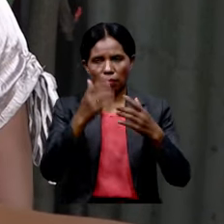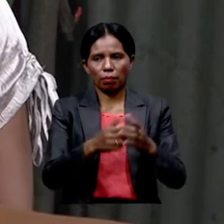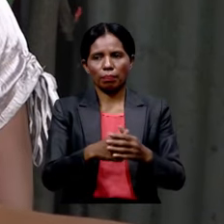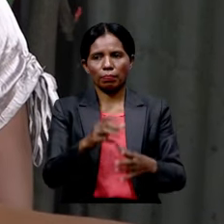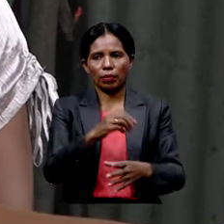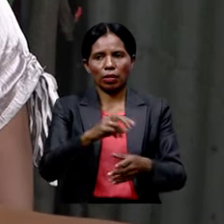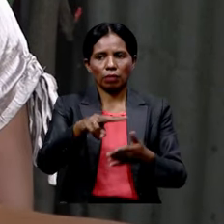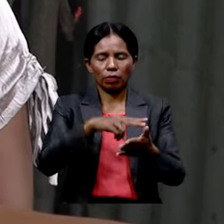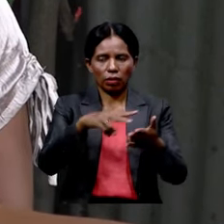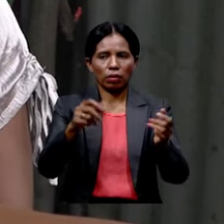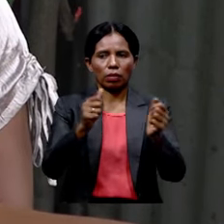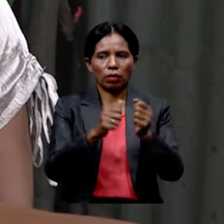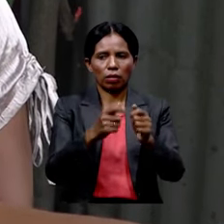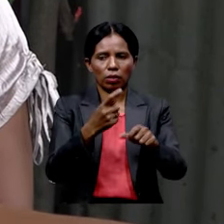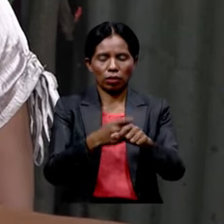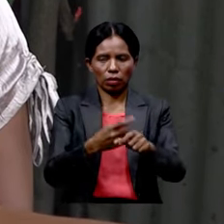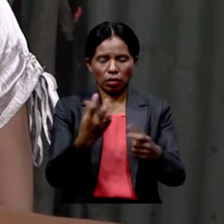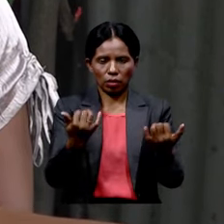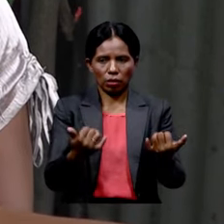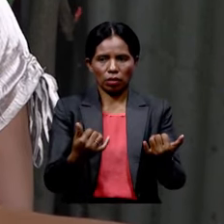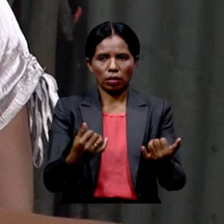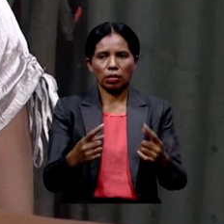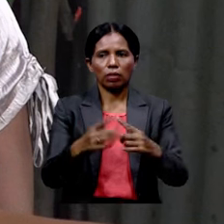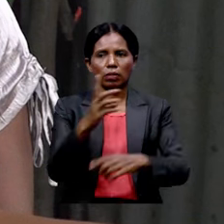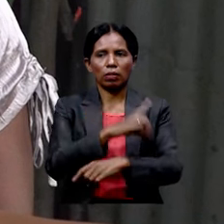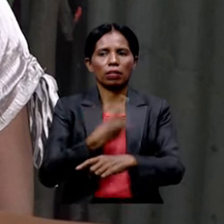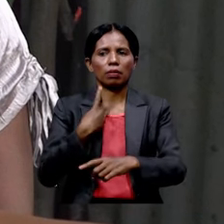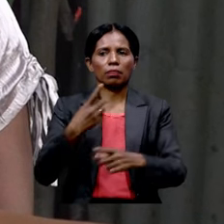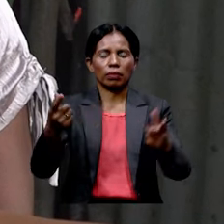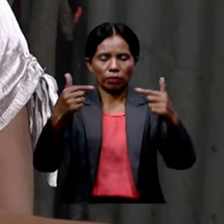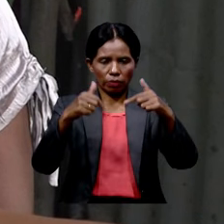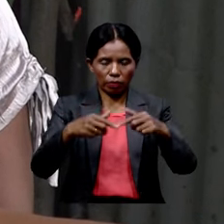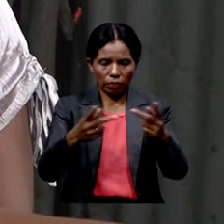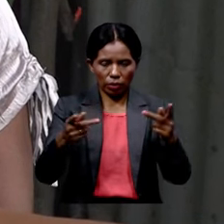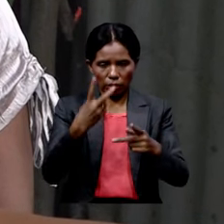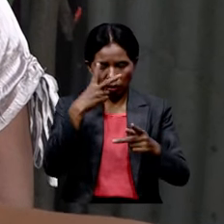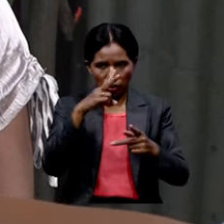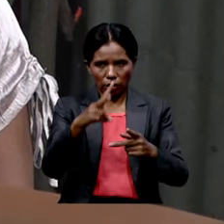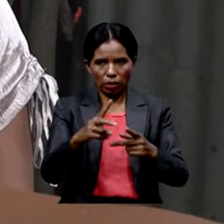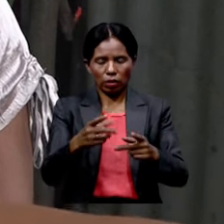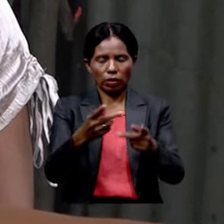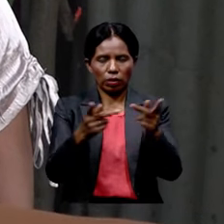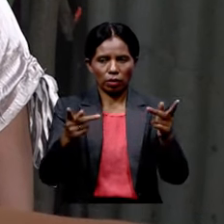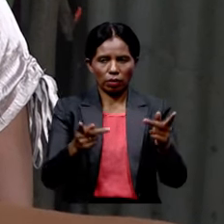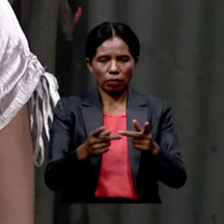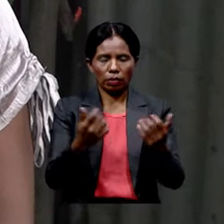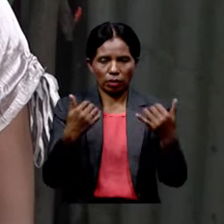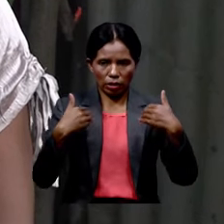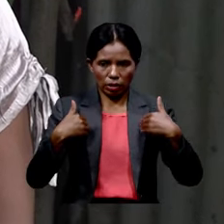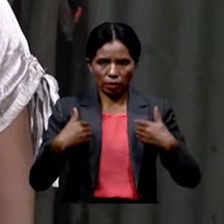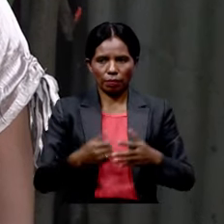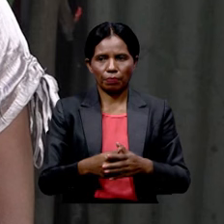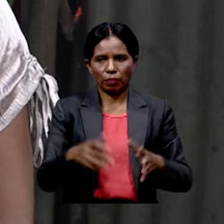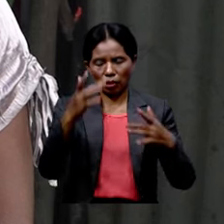actos violencia con esto sangre nebe enfrenta anto hoy a mi hakat me fatin ida ne atu hare realidad y que condición real nebe ia